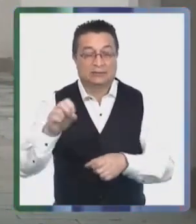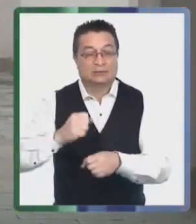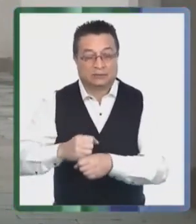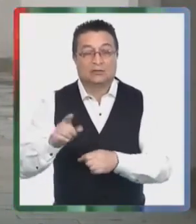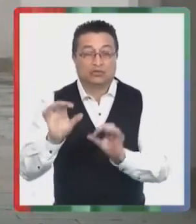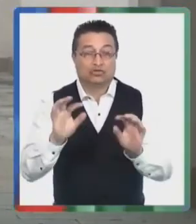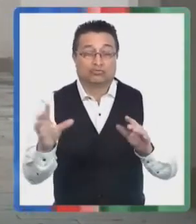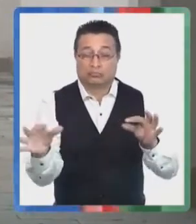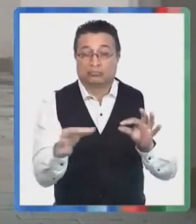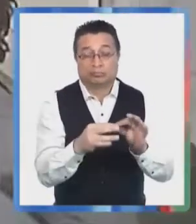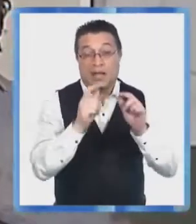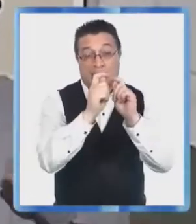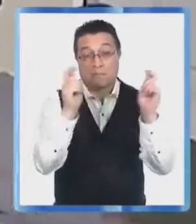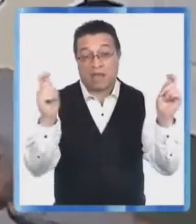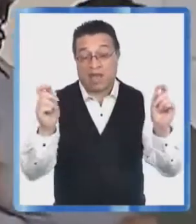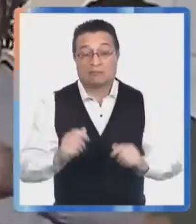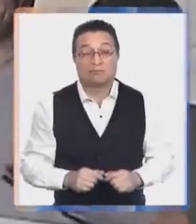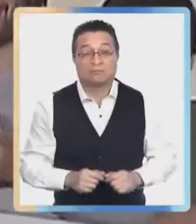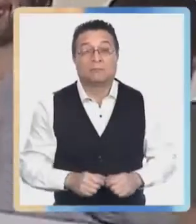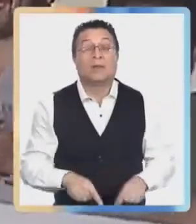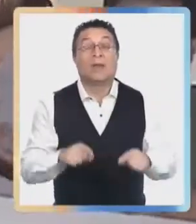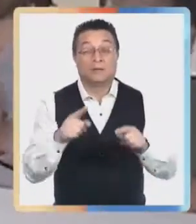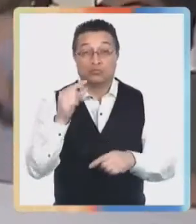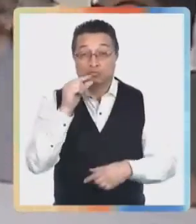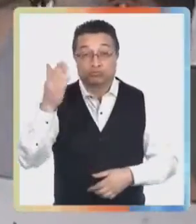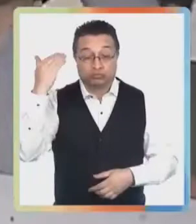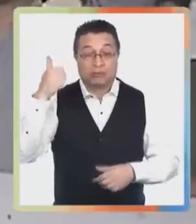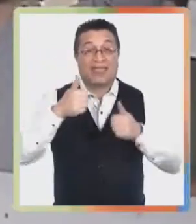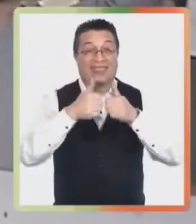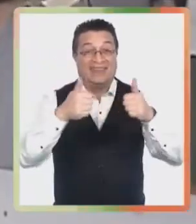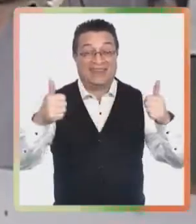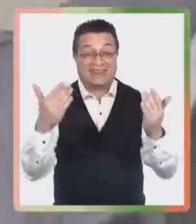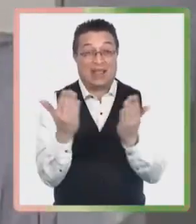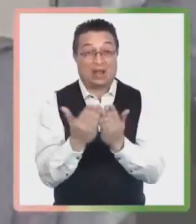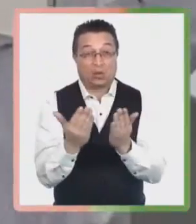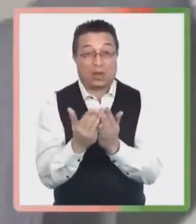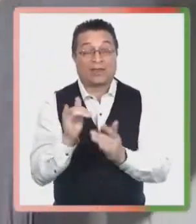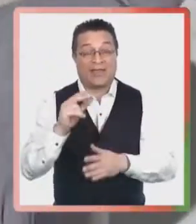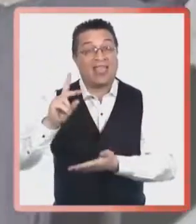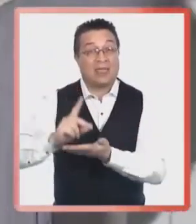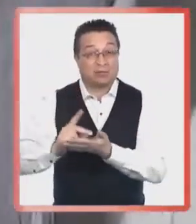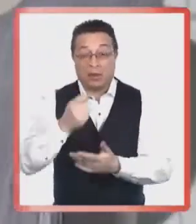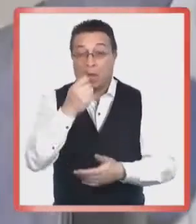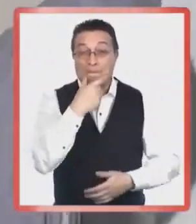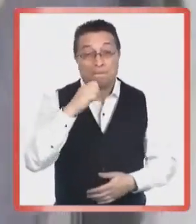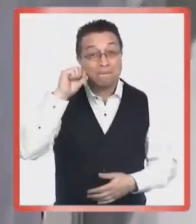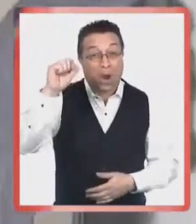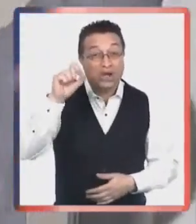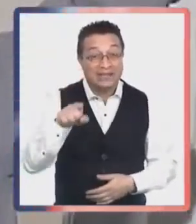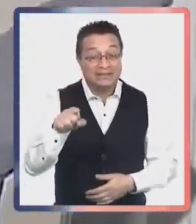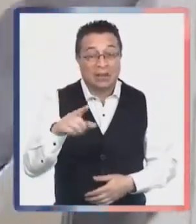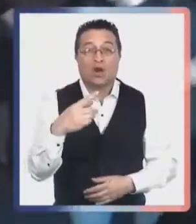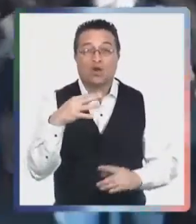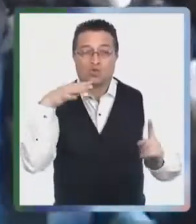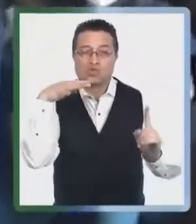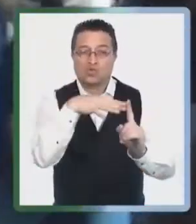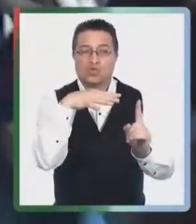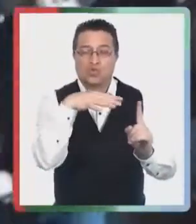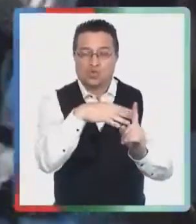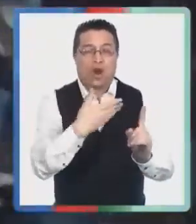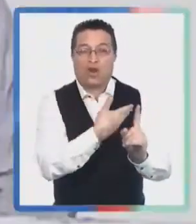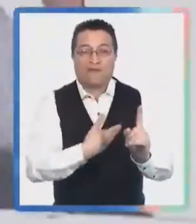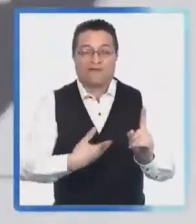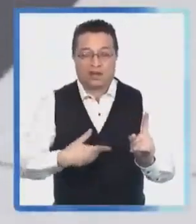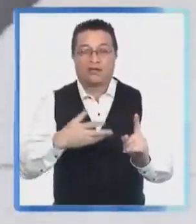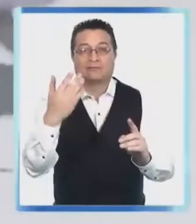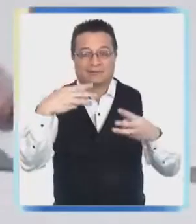señaló al respecto en campaña. En el pasado reciente, como dirigente estudiantil y como diputado, Gabriel Boric criticó duramente a los